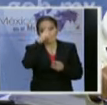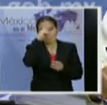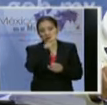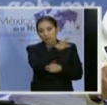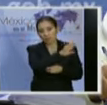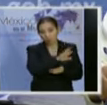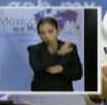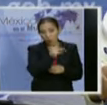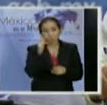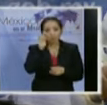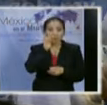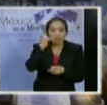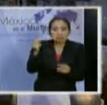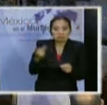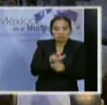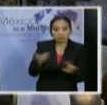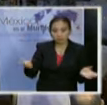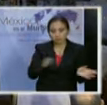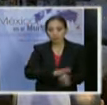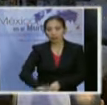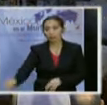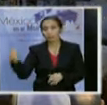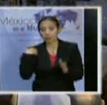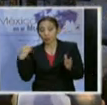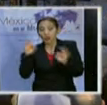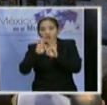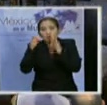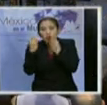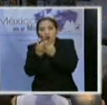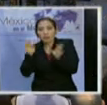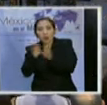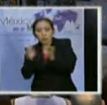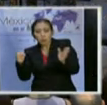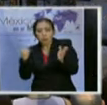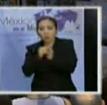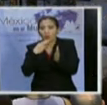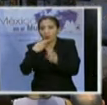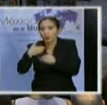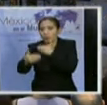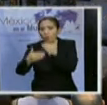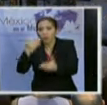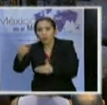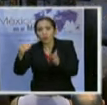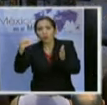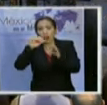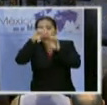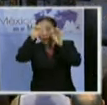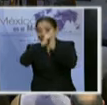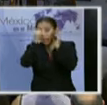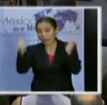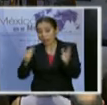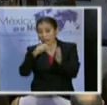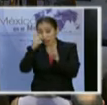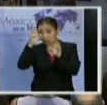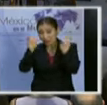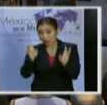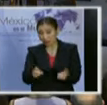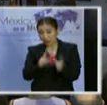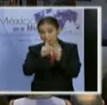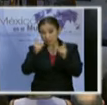México seguir revisando. Sobre los medios de implementación, decimos que una agenda para el desarrollo con indicadores claros de